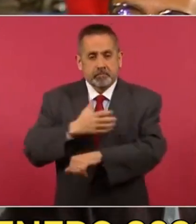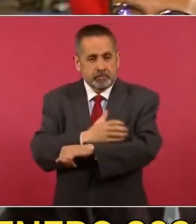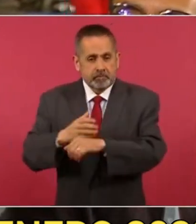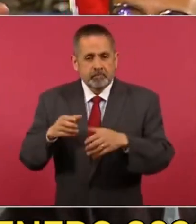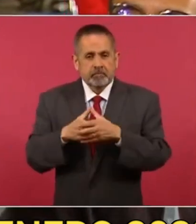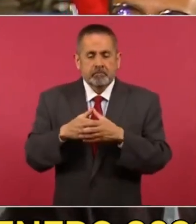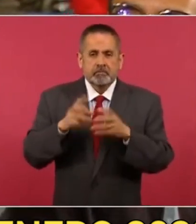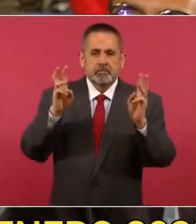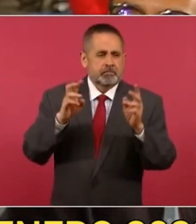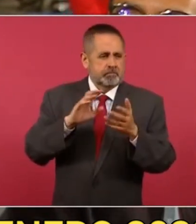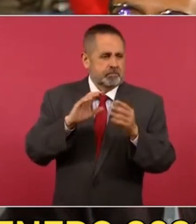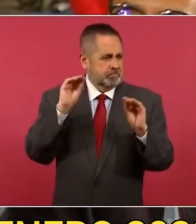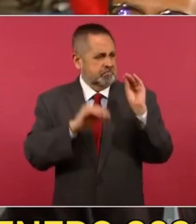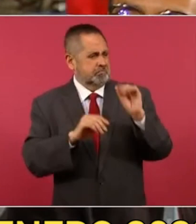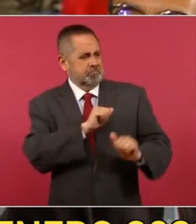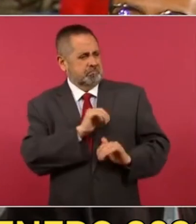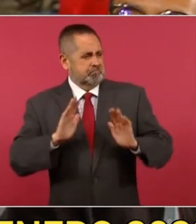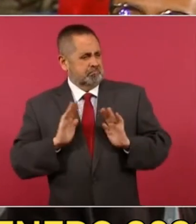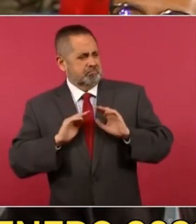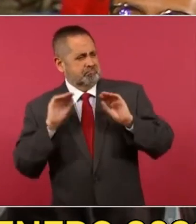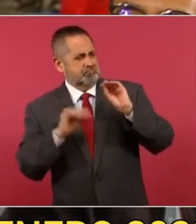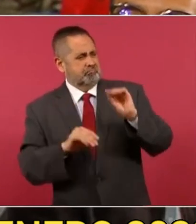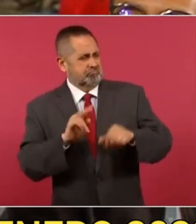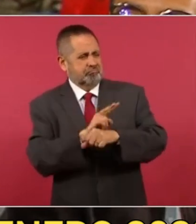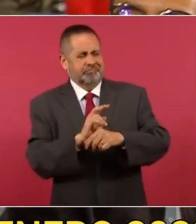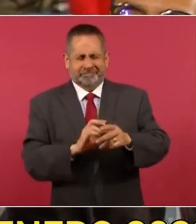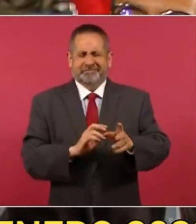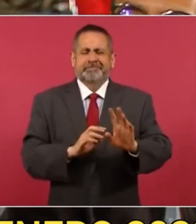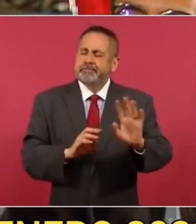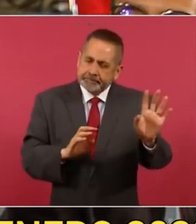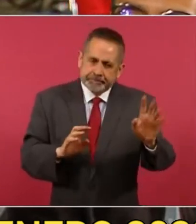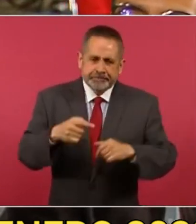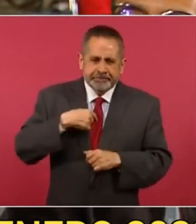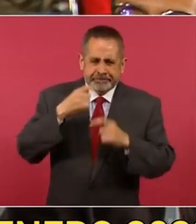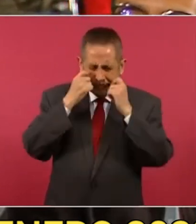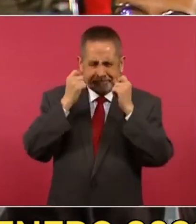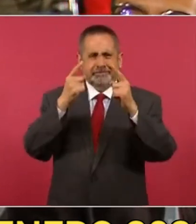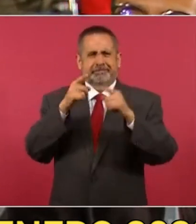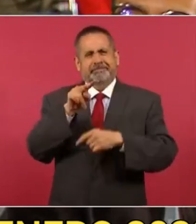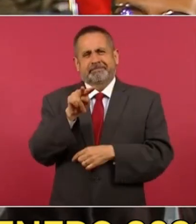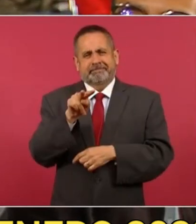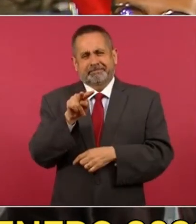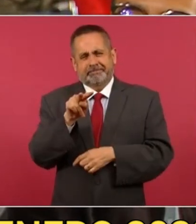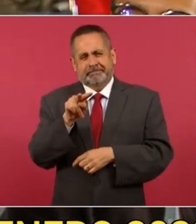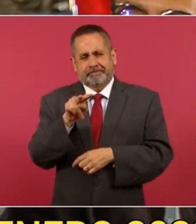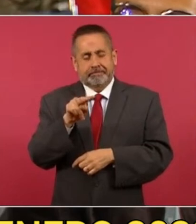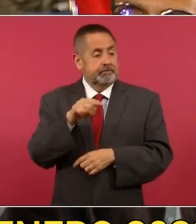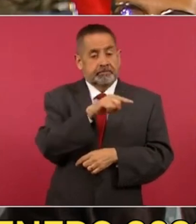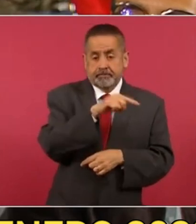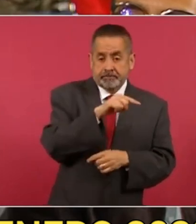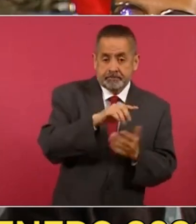de militarización. El otro punto, por ejemplo, que me llamaba mucho la atención es que sacan los